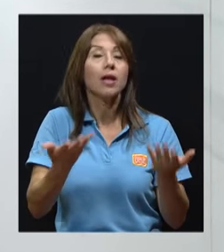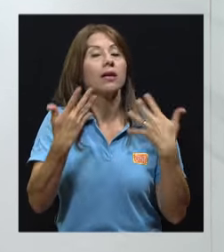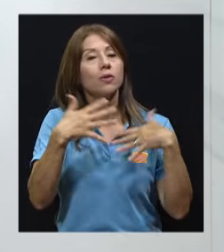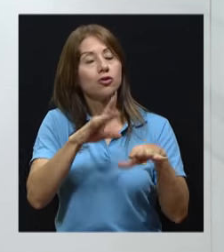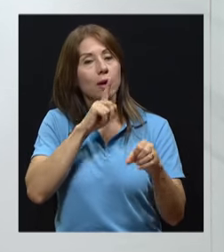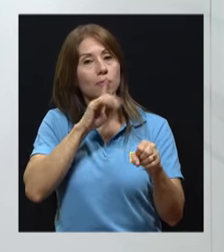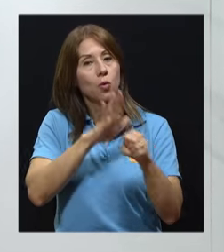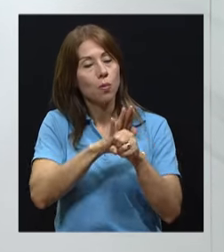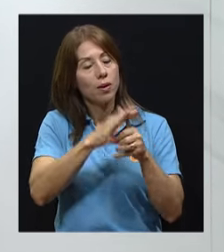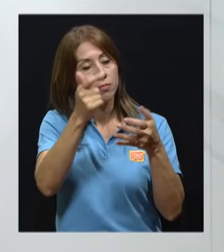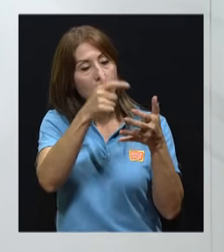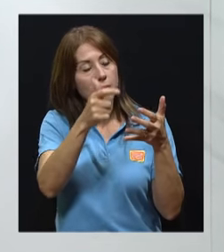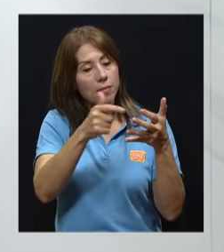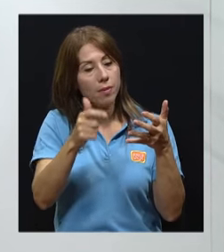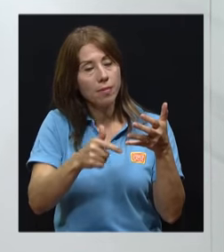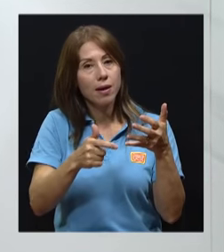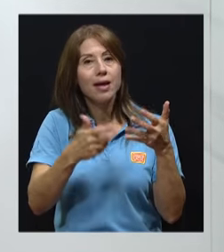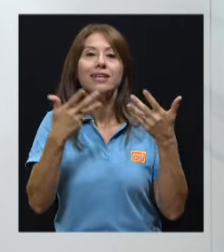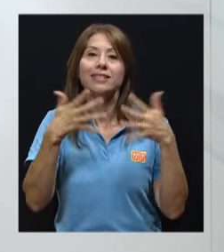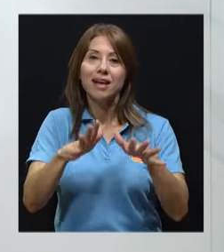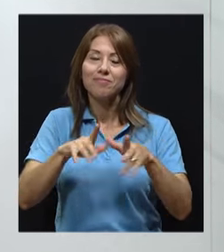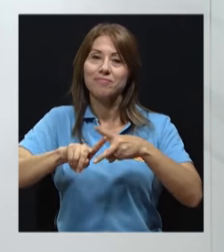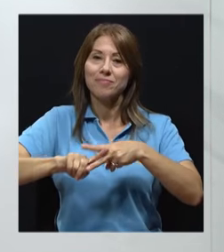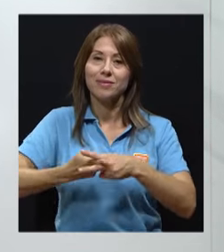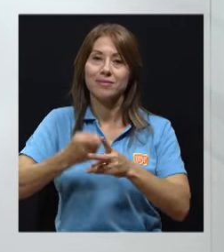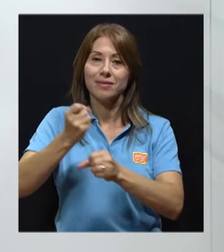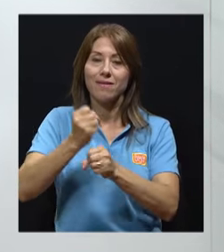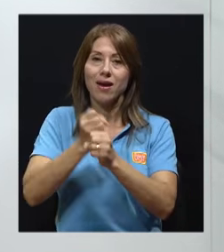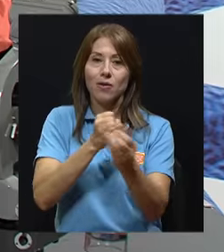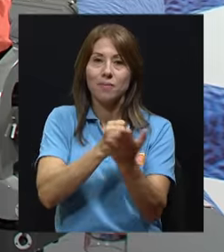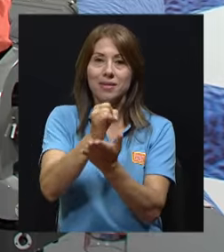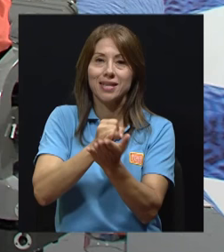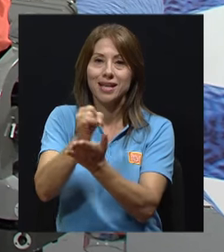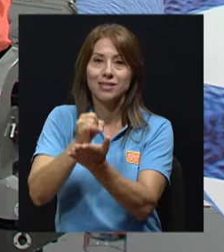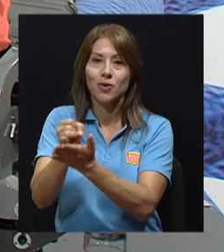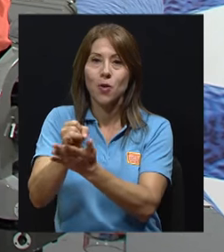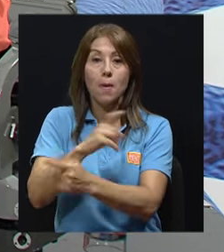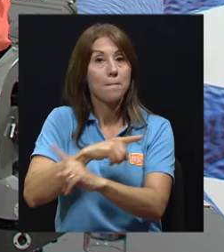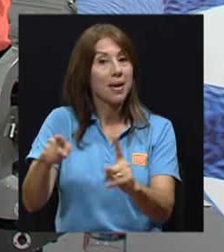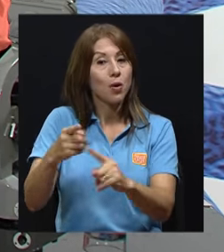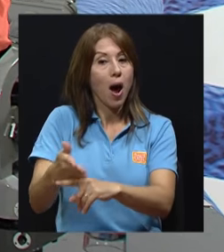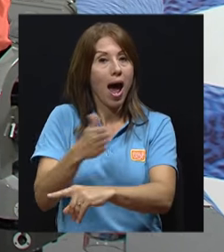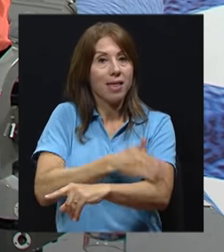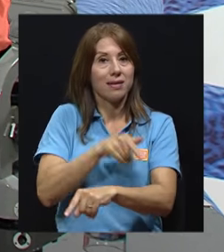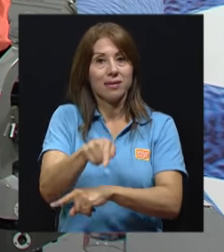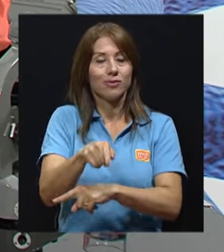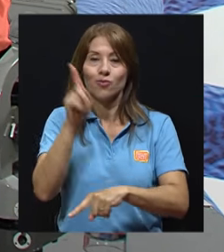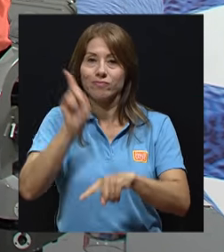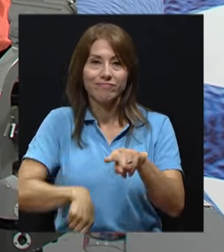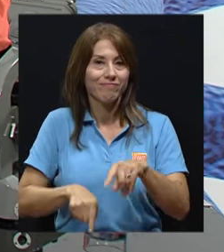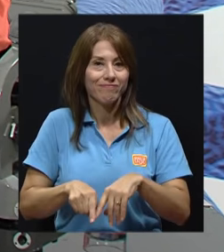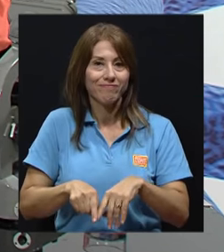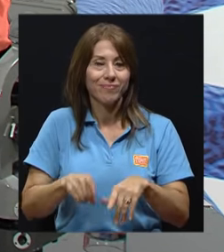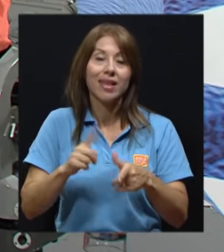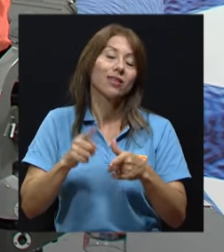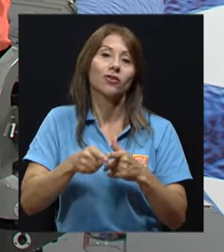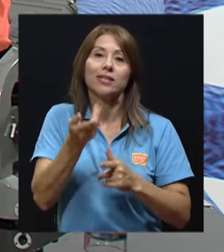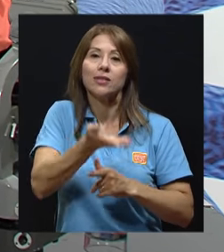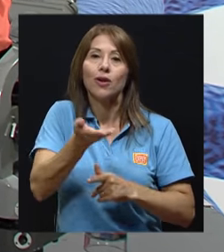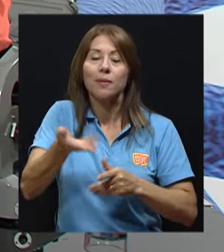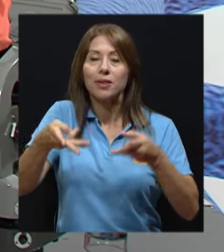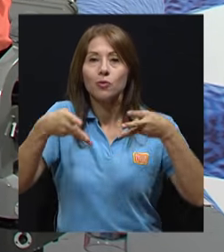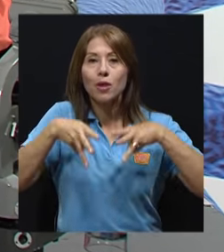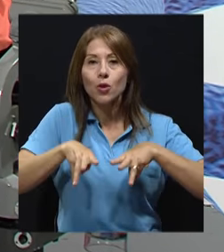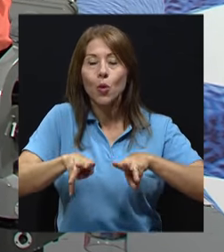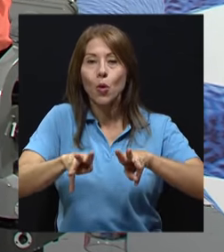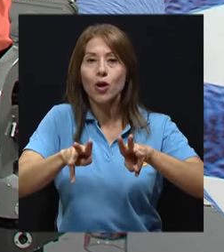vez cumplidos empiece el trabajo de investigación correcto pero antes no se puede entonces Son elementos metodológicos